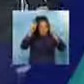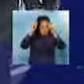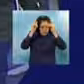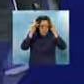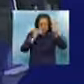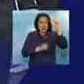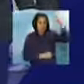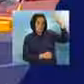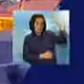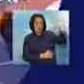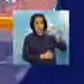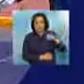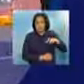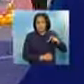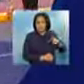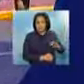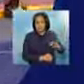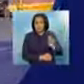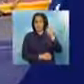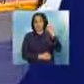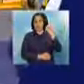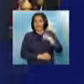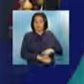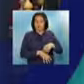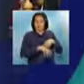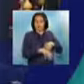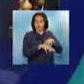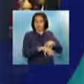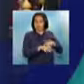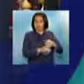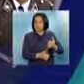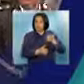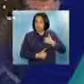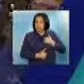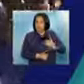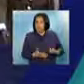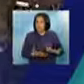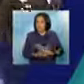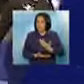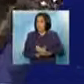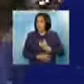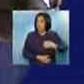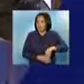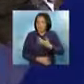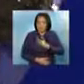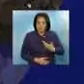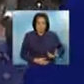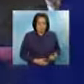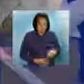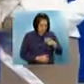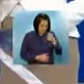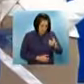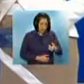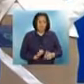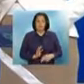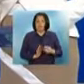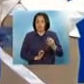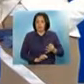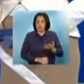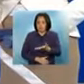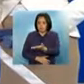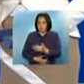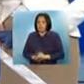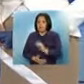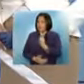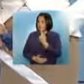Pablo Kuczynski encabeza su primera parada militar. El nuevo mandatario tuvo así sus actividades oficiales. Y la